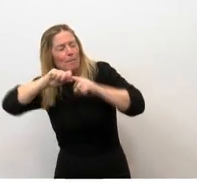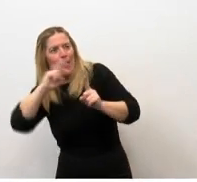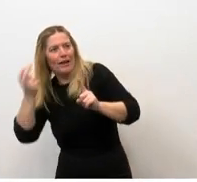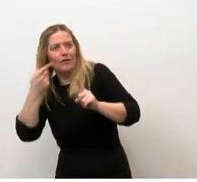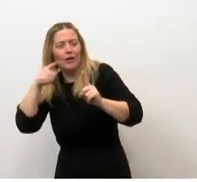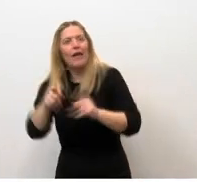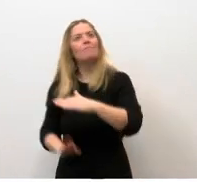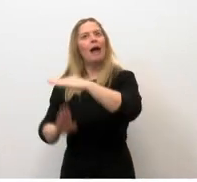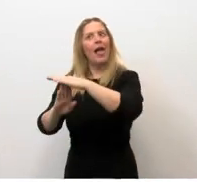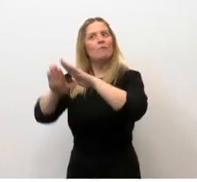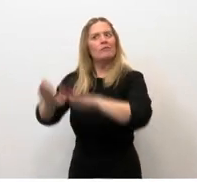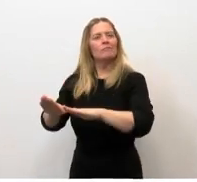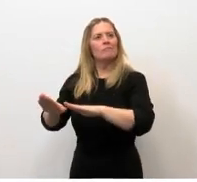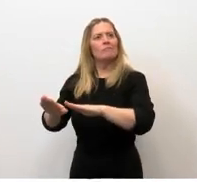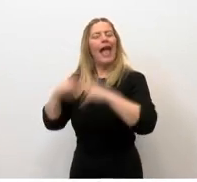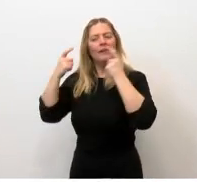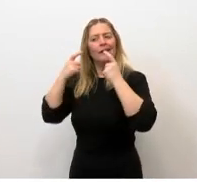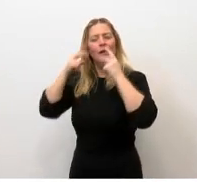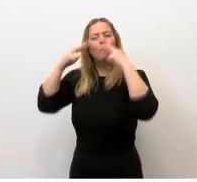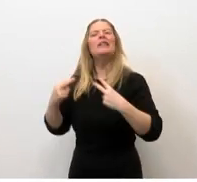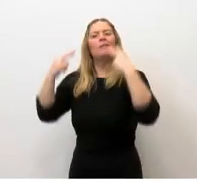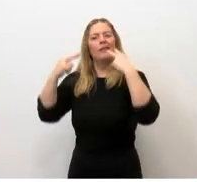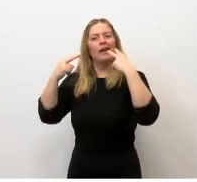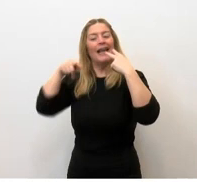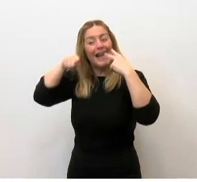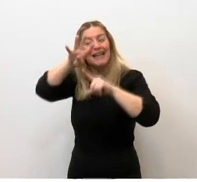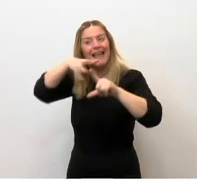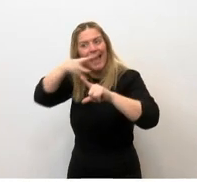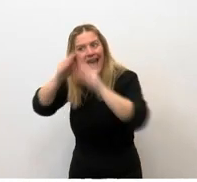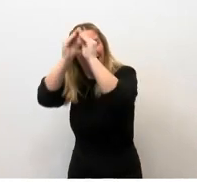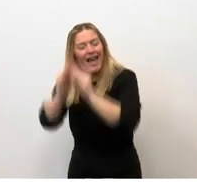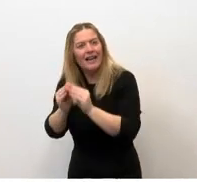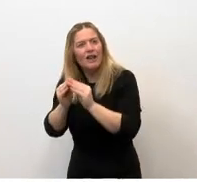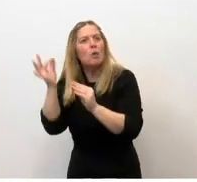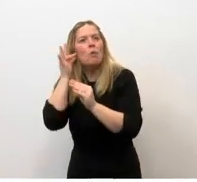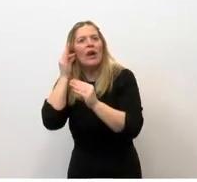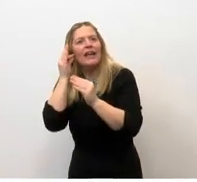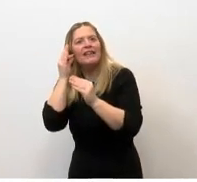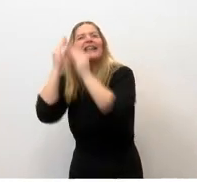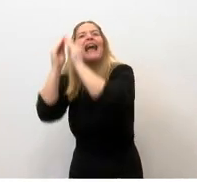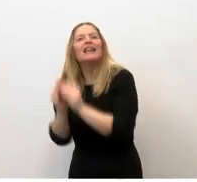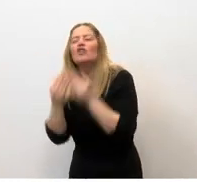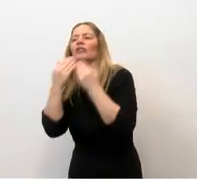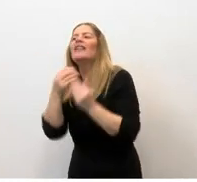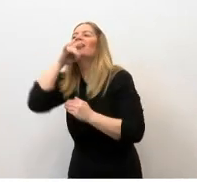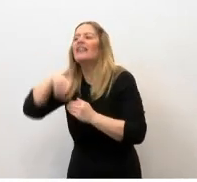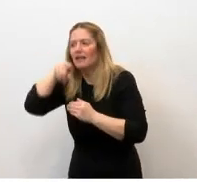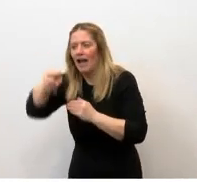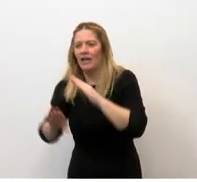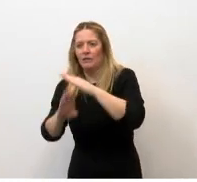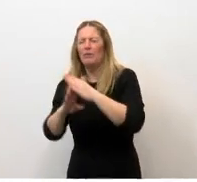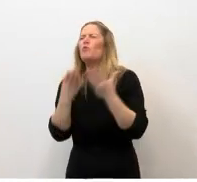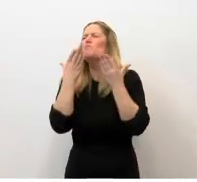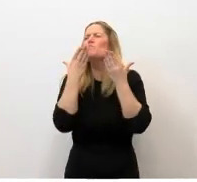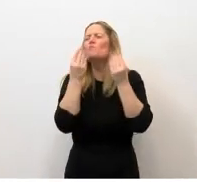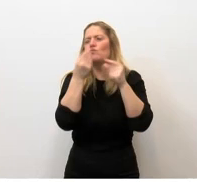que hay detrás de la tabla periódica. Pero son cosas puntuales. Muy bien,